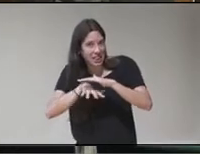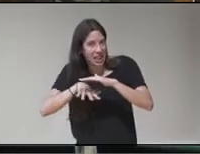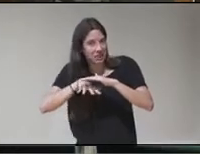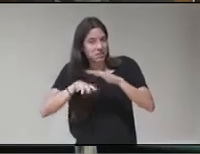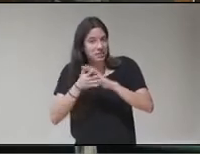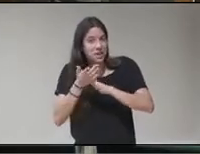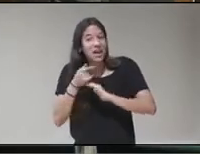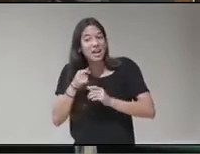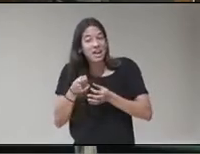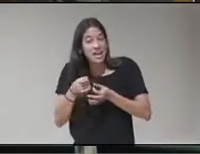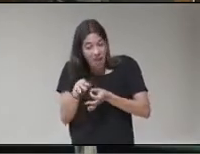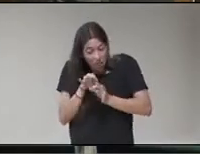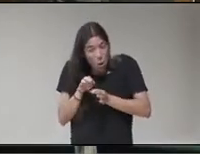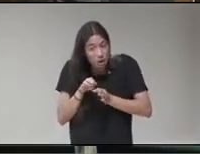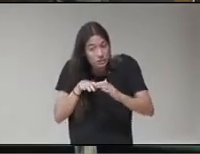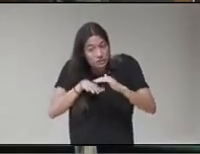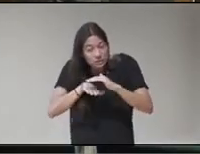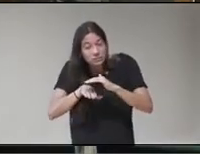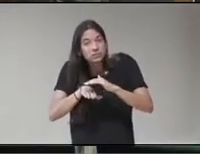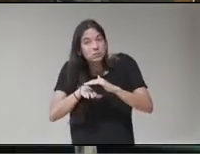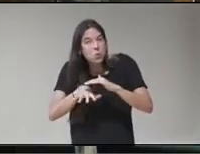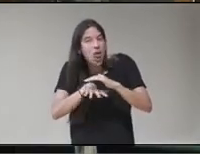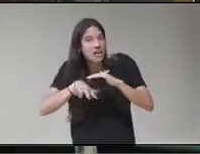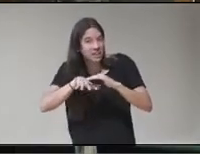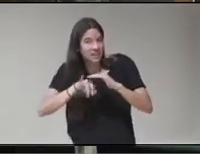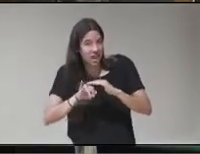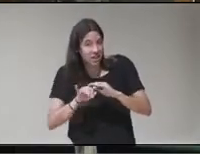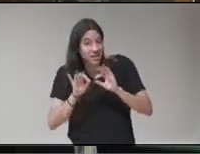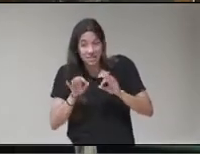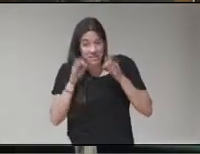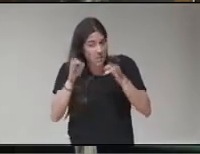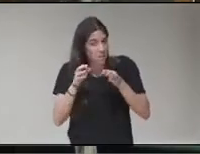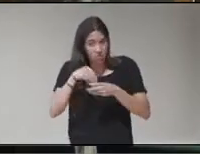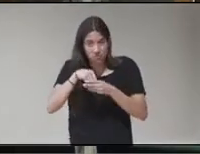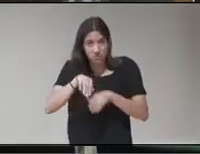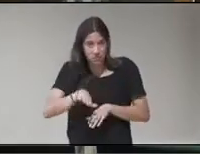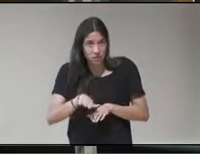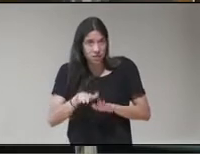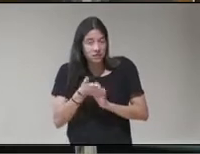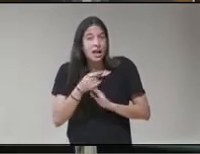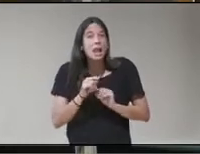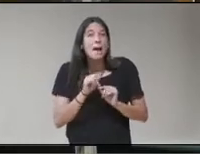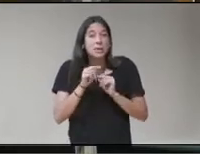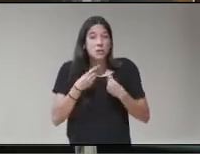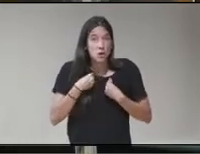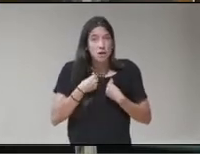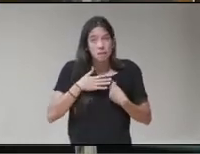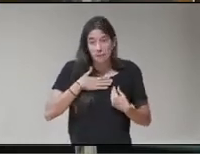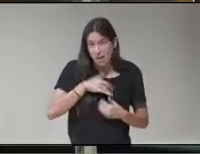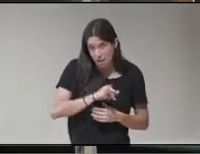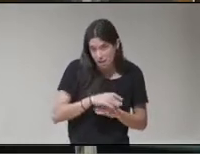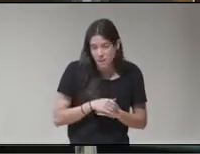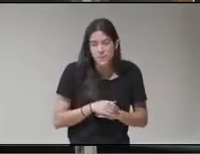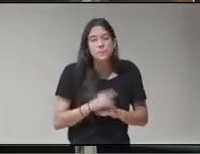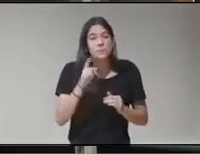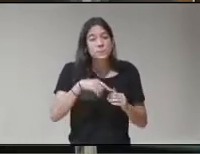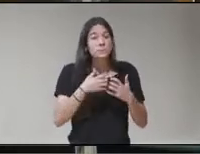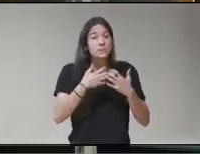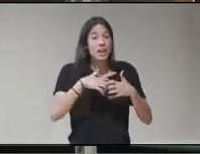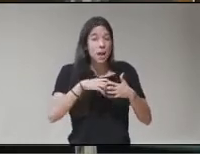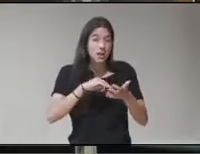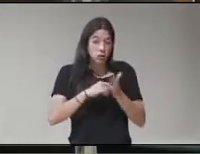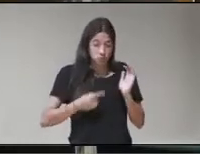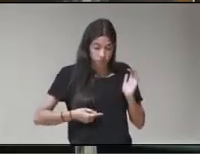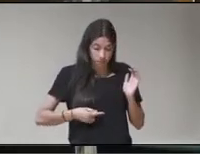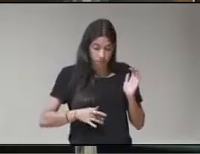trigémino y está ahí siempre. Por lo tanto, forma parte de mi microbiota. Sigo. En el aparato gastrointestinal, refiriéndome ahora con